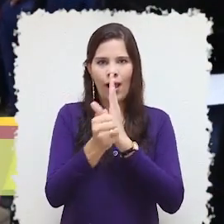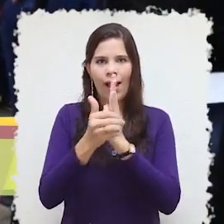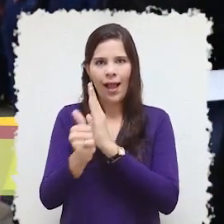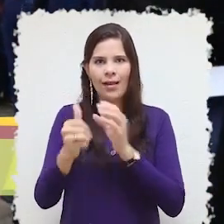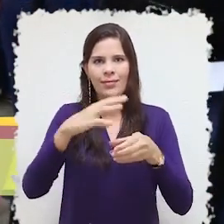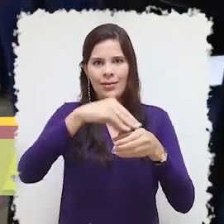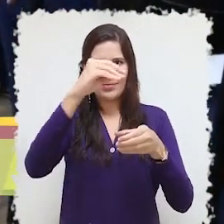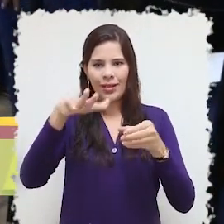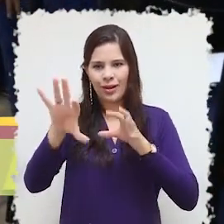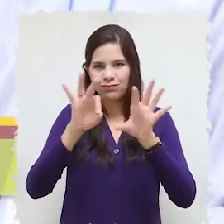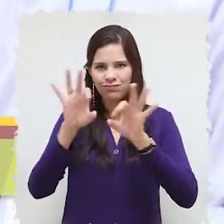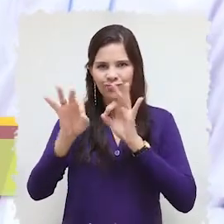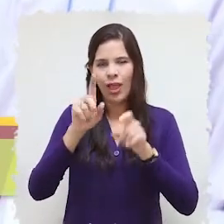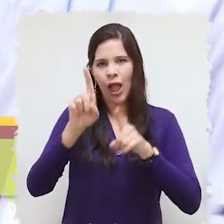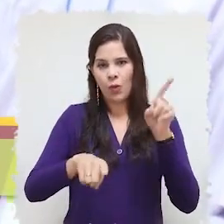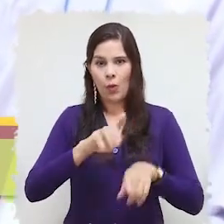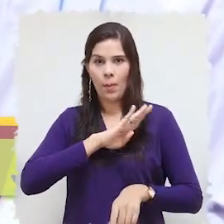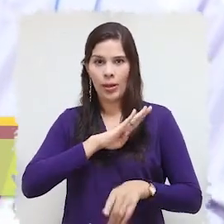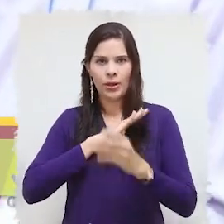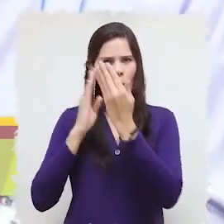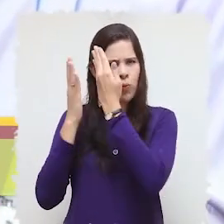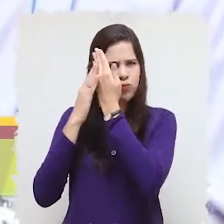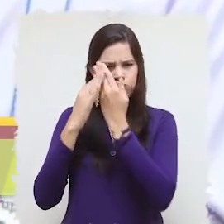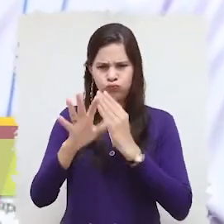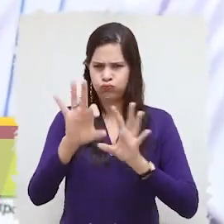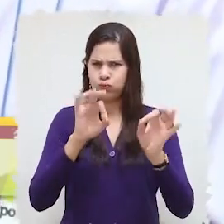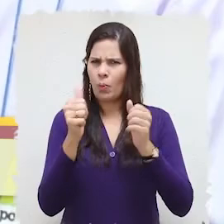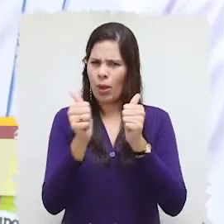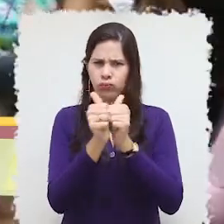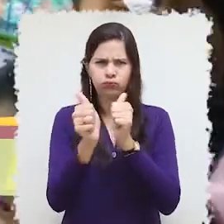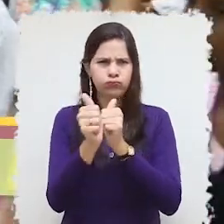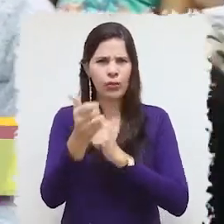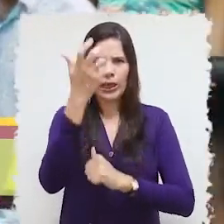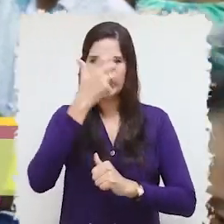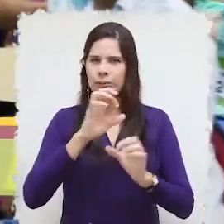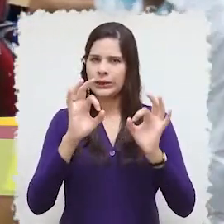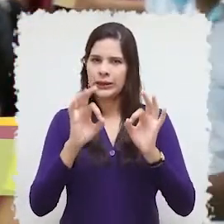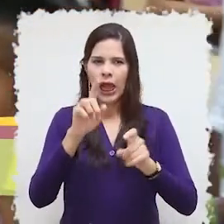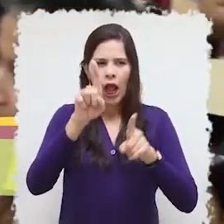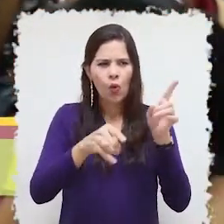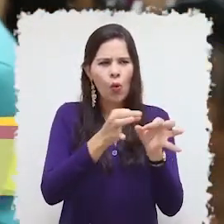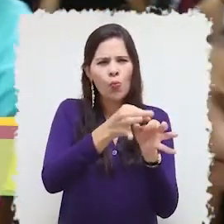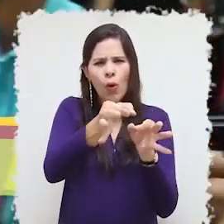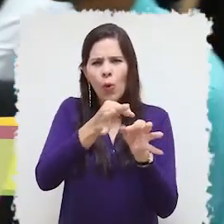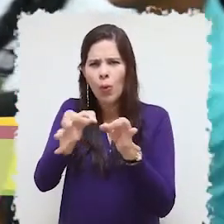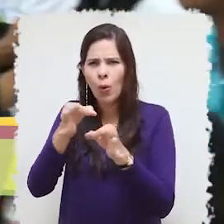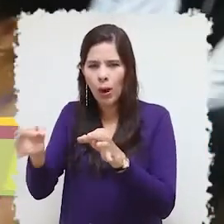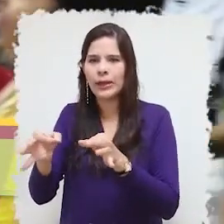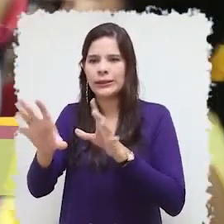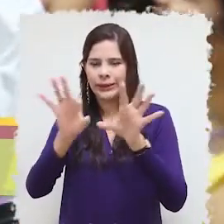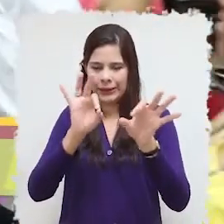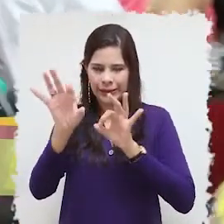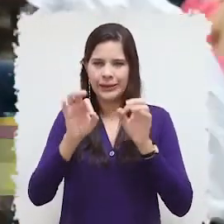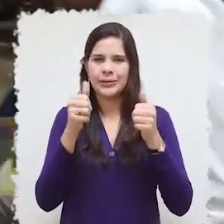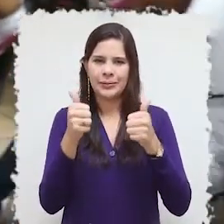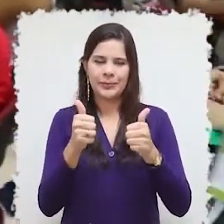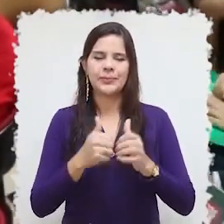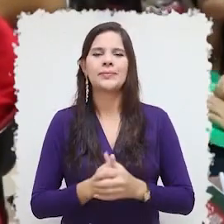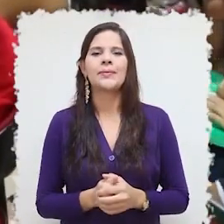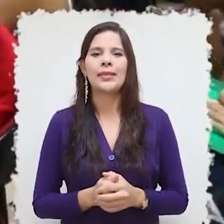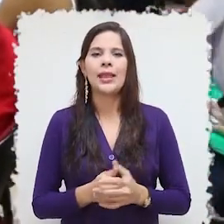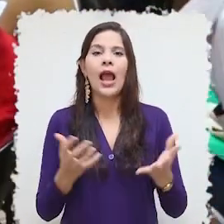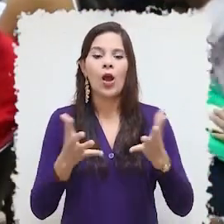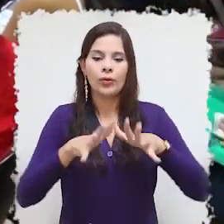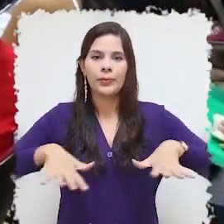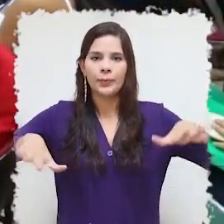que otorga cupos especiales a bachilleres destacados provenientes de los municipios no certificados. La actividad tuvo un primer momento